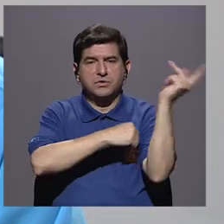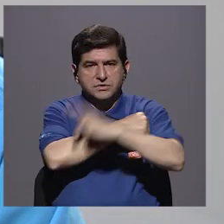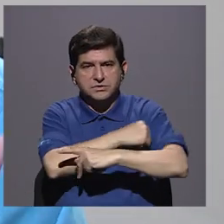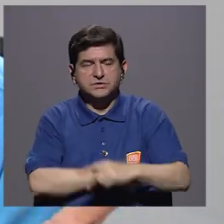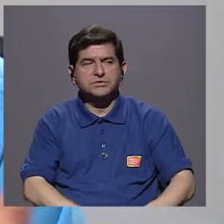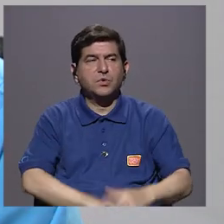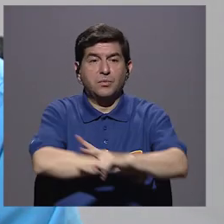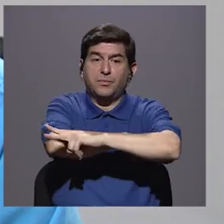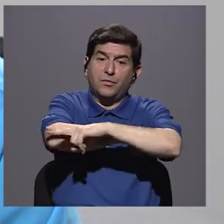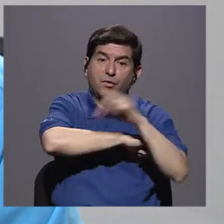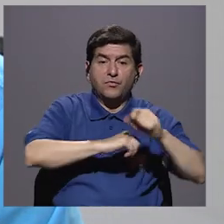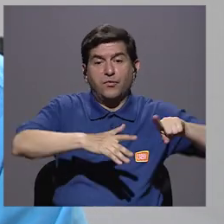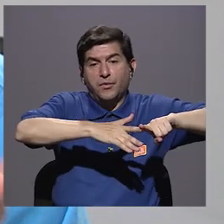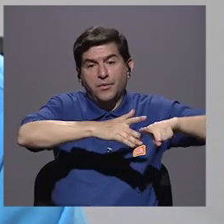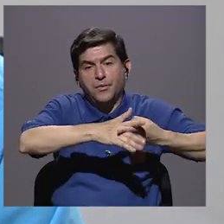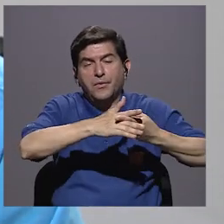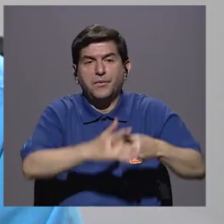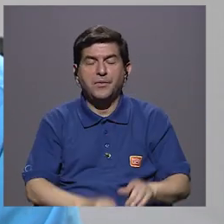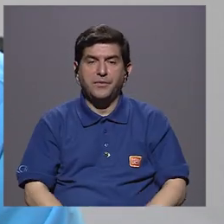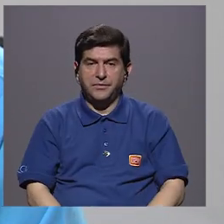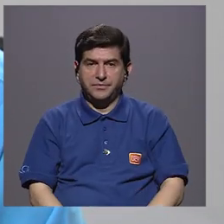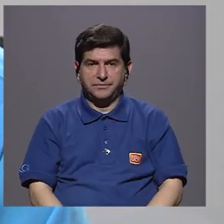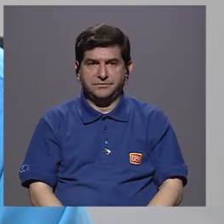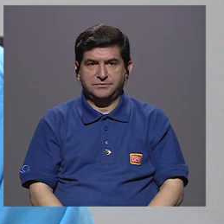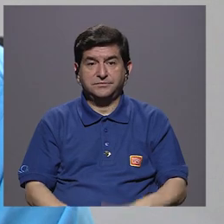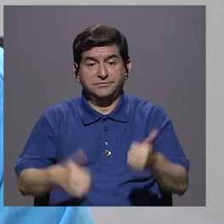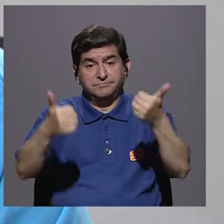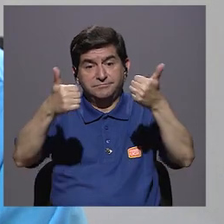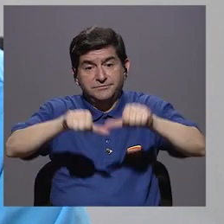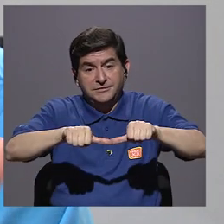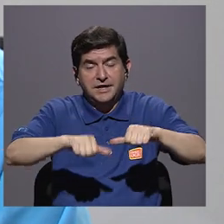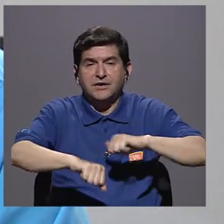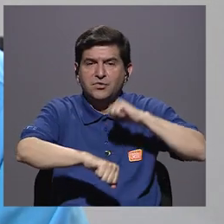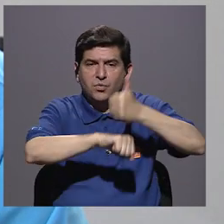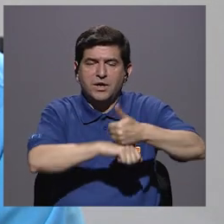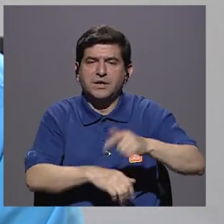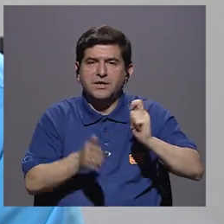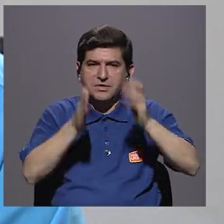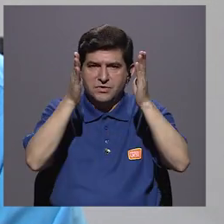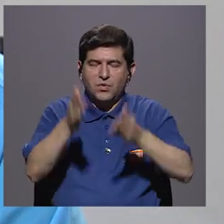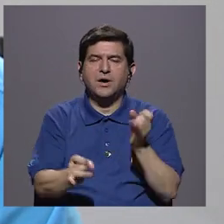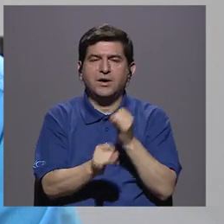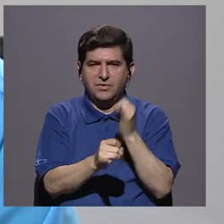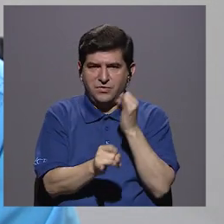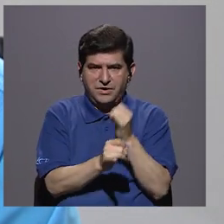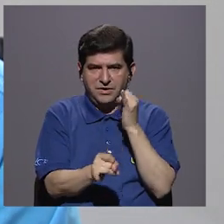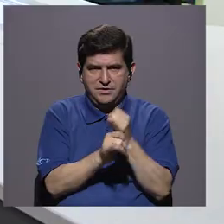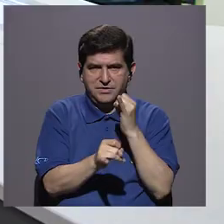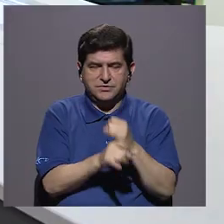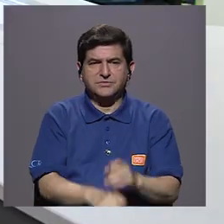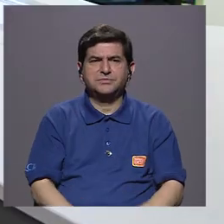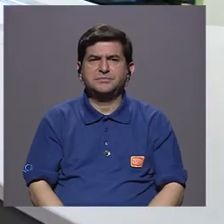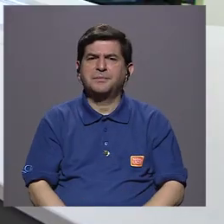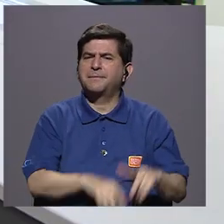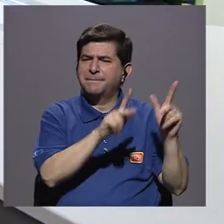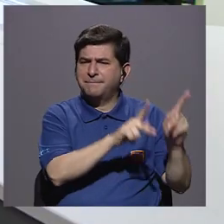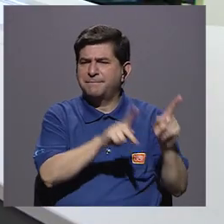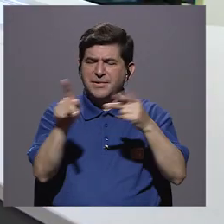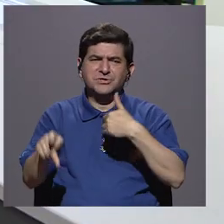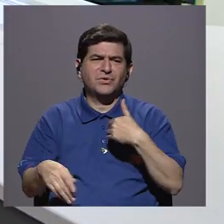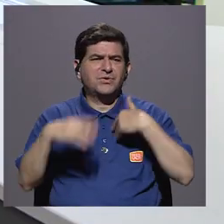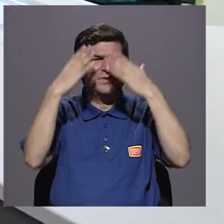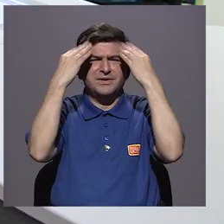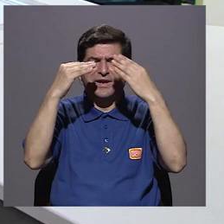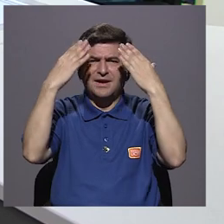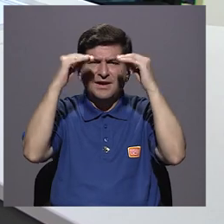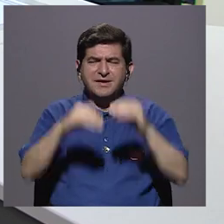por hurto o por robo, como cataloguen como cataloguen los abogados de la institución, ¿verdad? ¿Dónde pueden las personas obtener